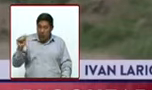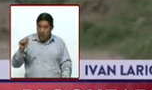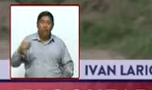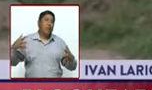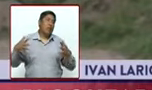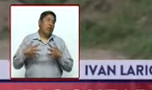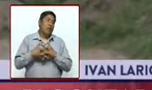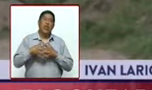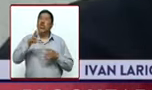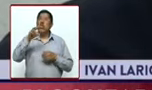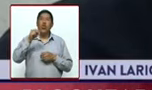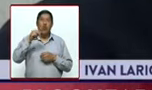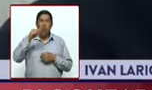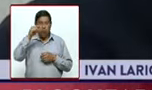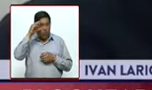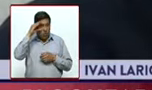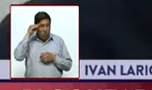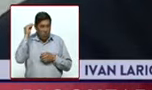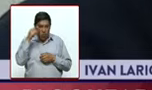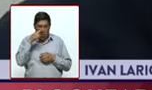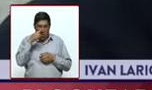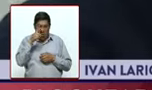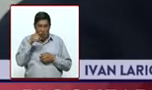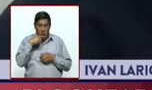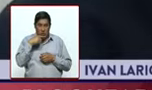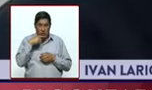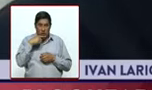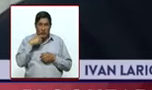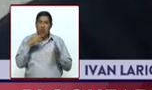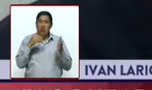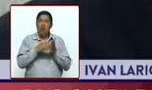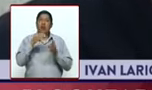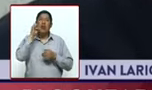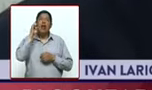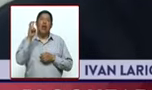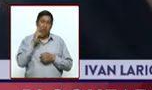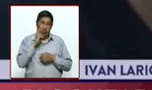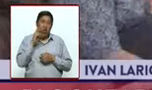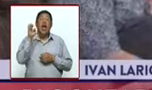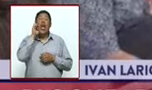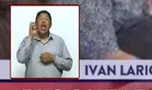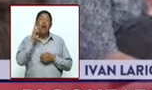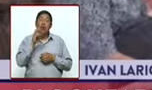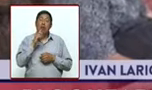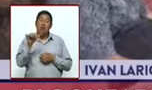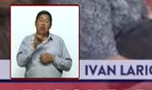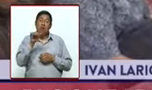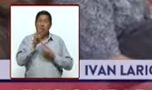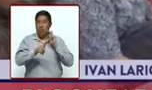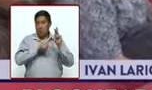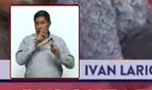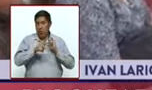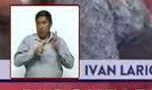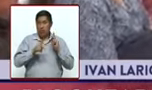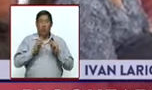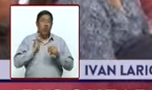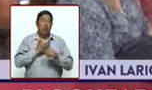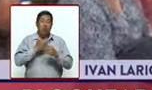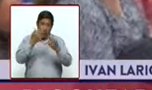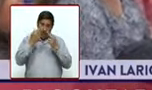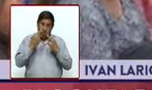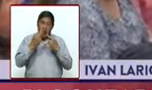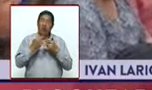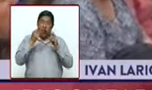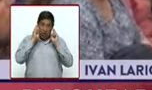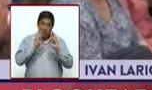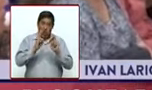se meta Lucho Arce con el pueblo. El pueblo es Evo Morales Saima. Por esa razón pedimos respeto a nuestro líder. En caso